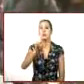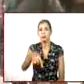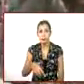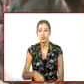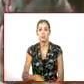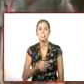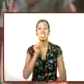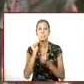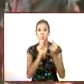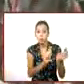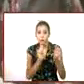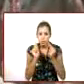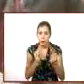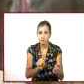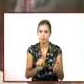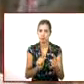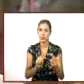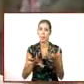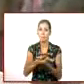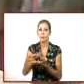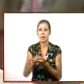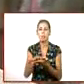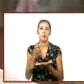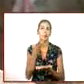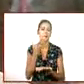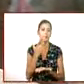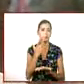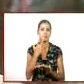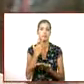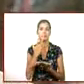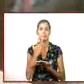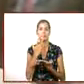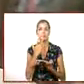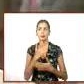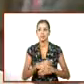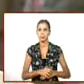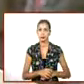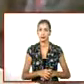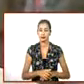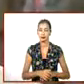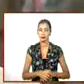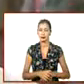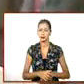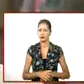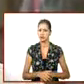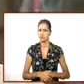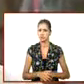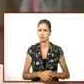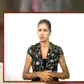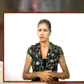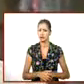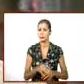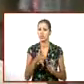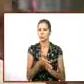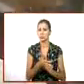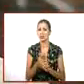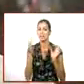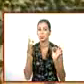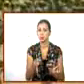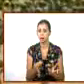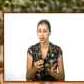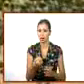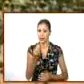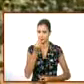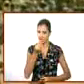la discusión de problemas de gobernanza al nivel mundial de la seguridad